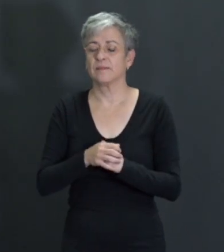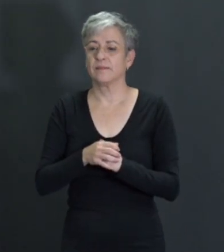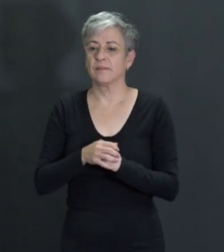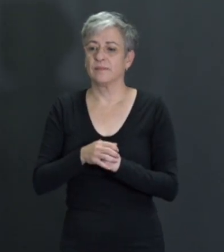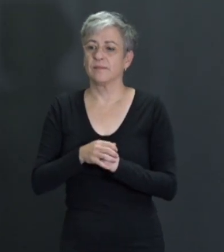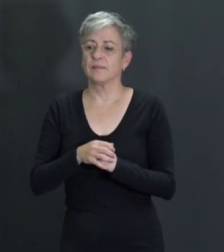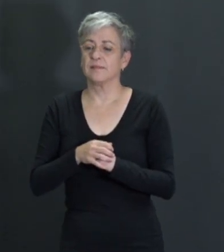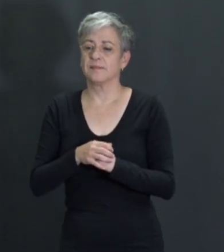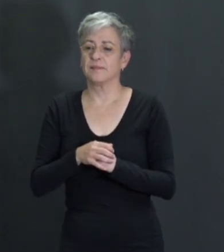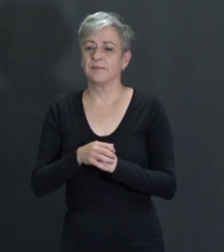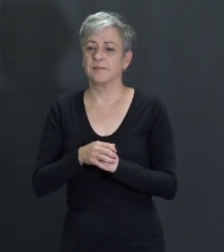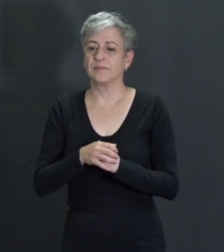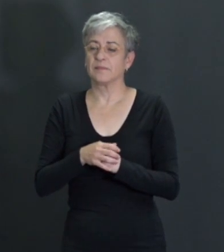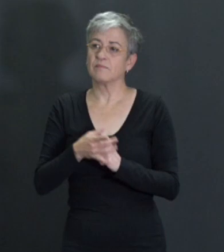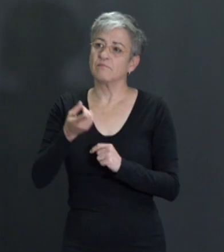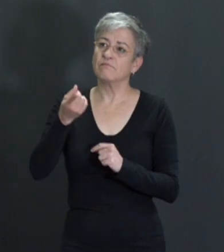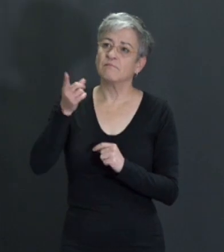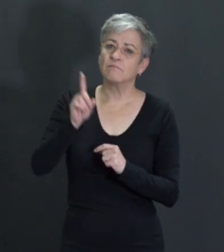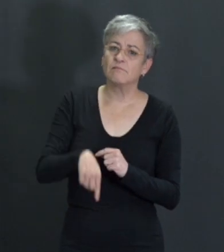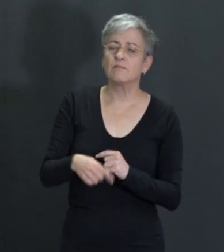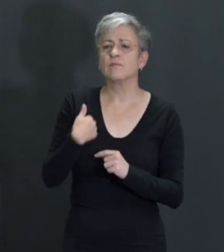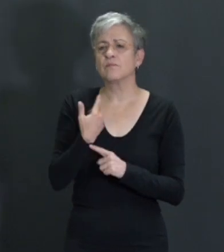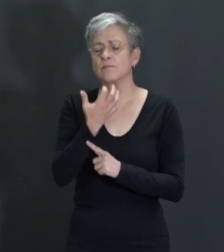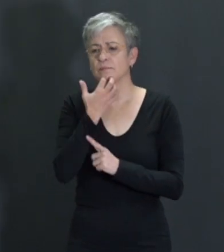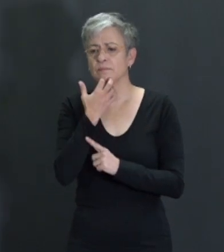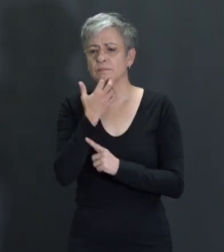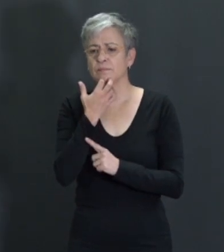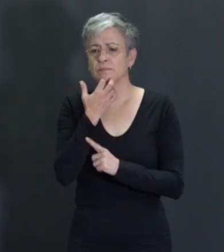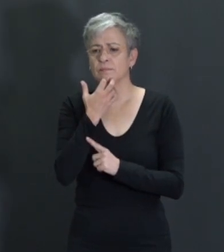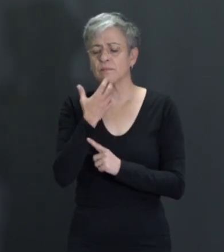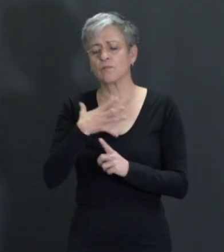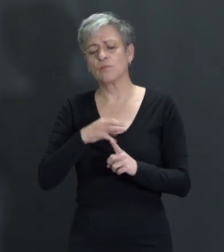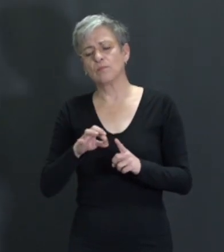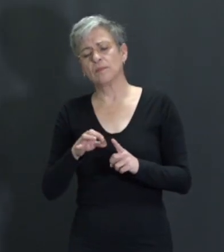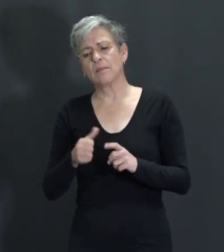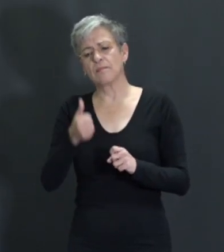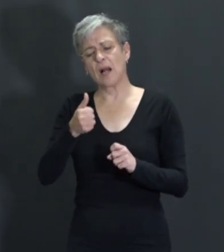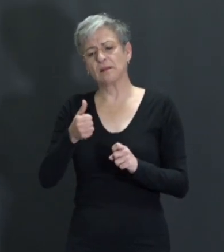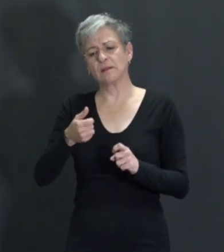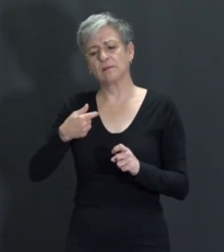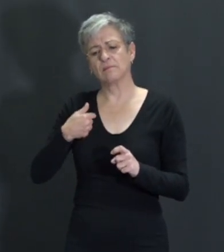también, bueno, dónde creéis que deberíamos o podríamos incidir más